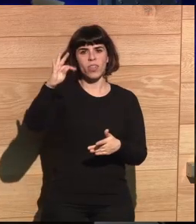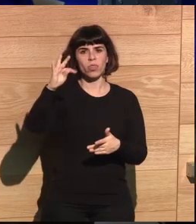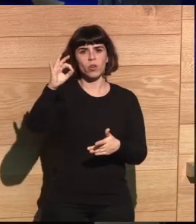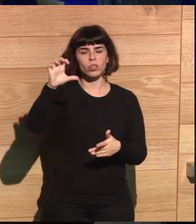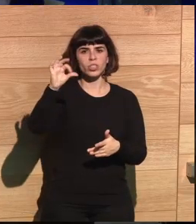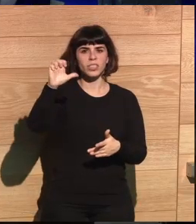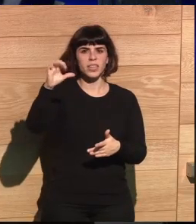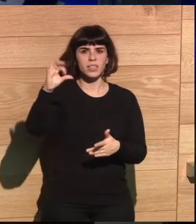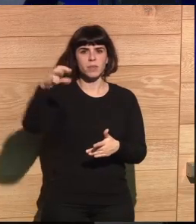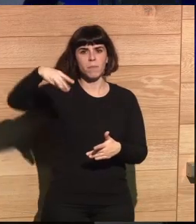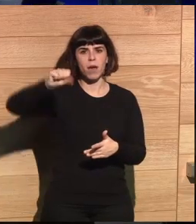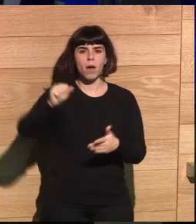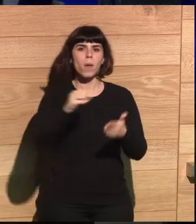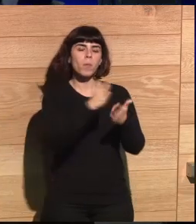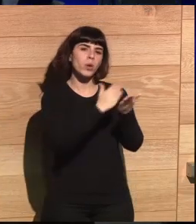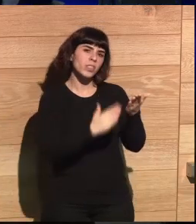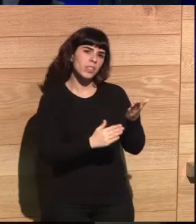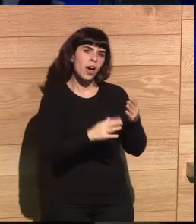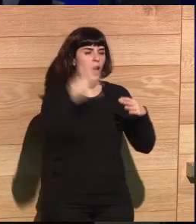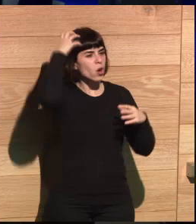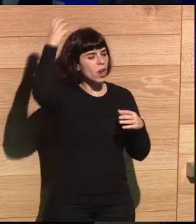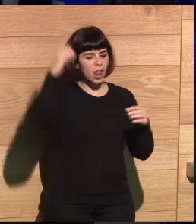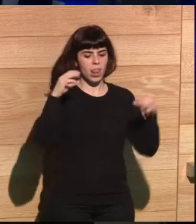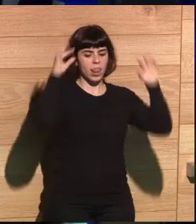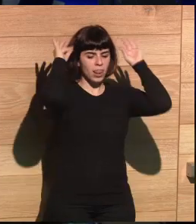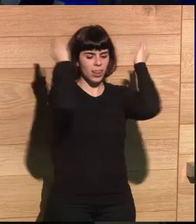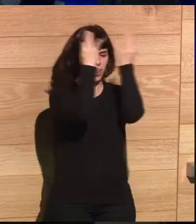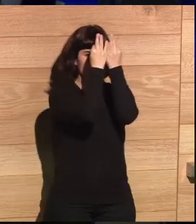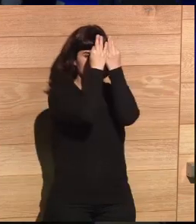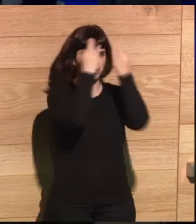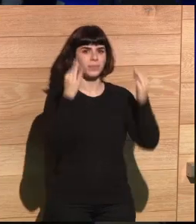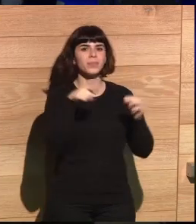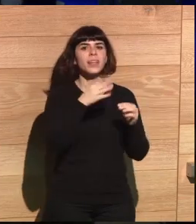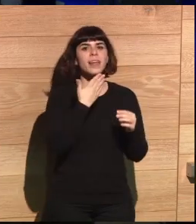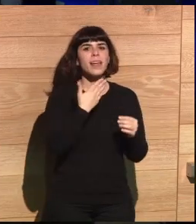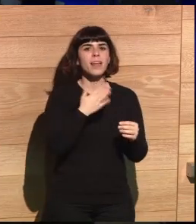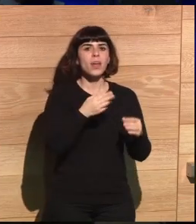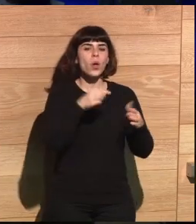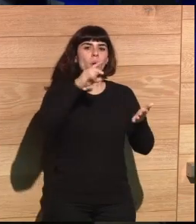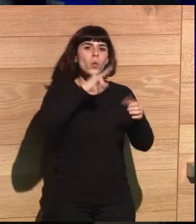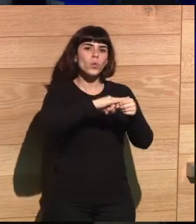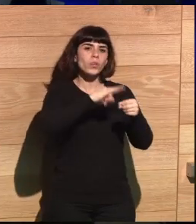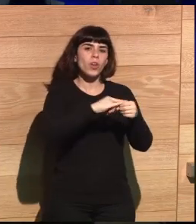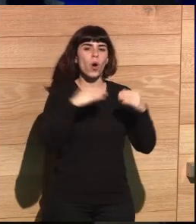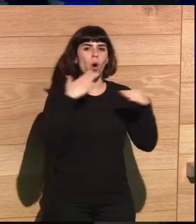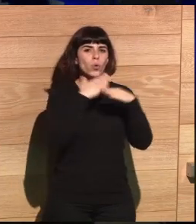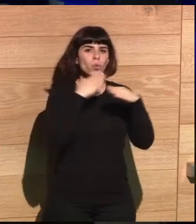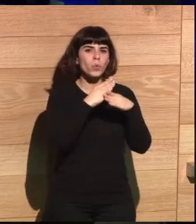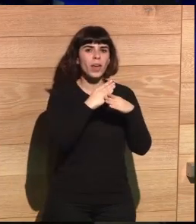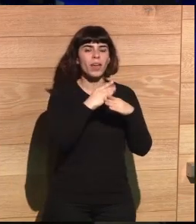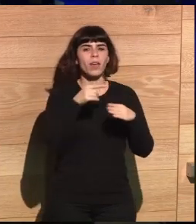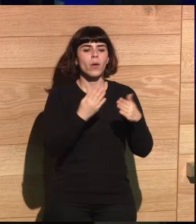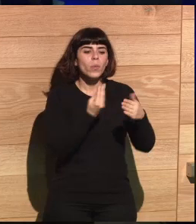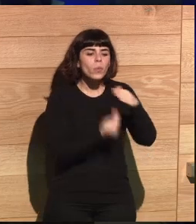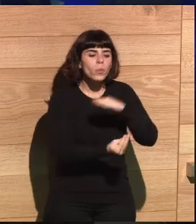Poesía y una corona de laurel. Érase una vez una niña que decidió nacer un lunes de octubre a las 3 de la tarde con los mofletes inflados